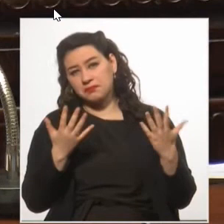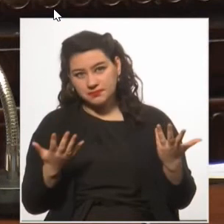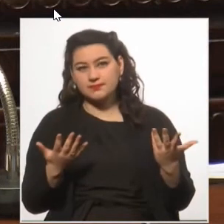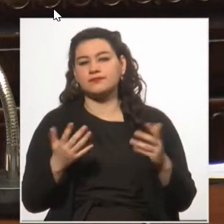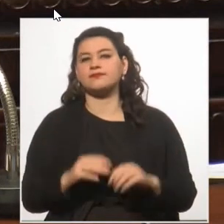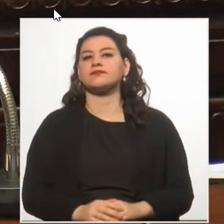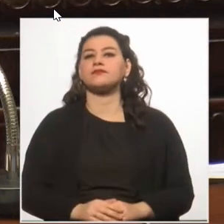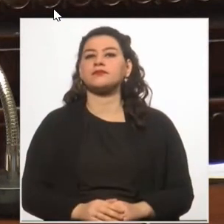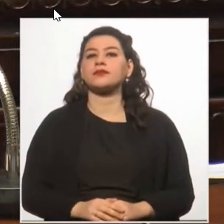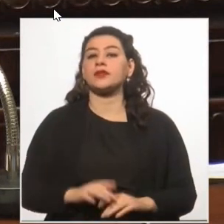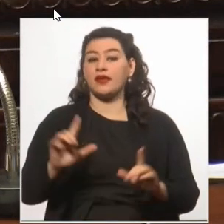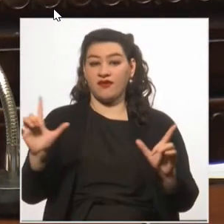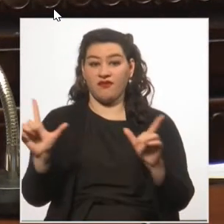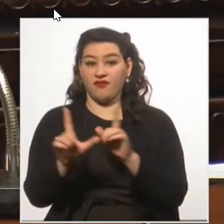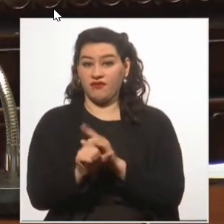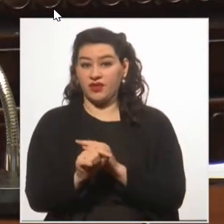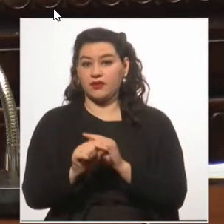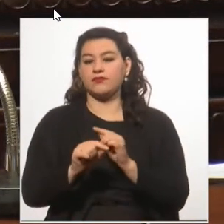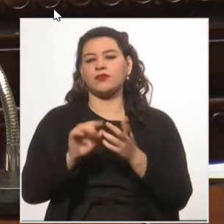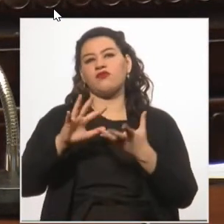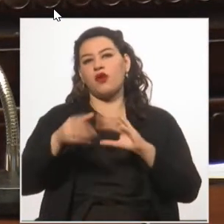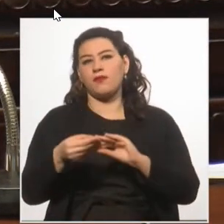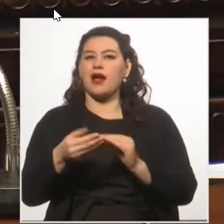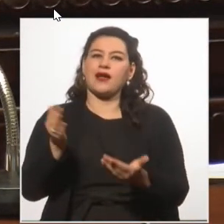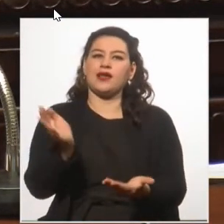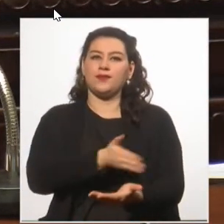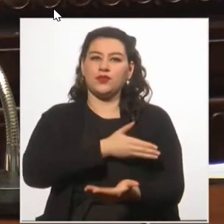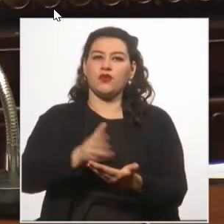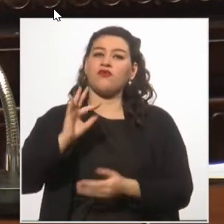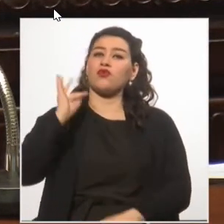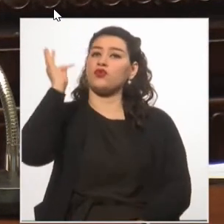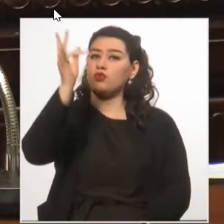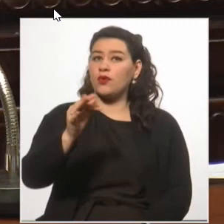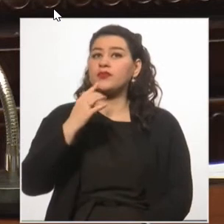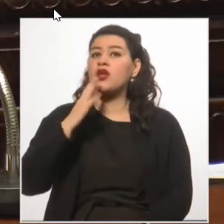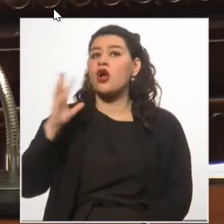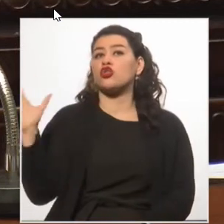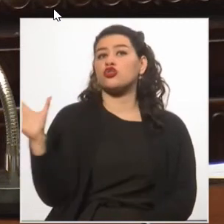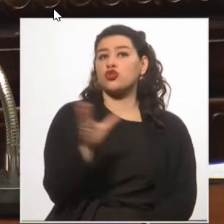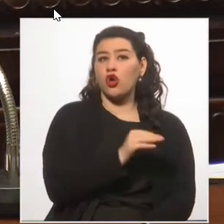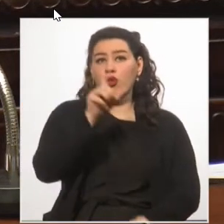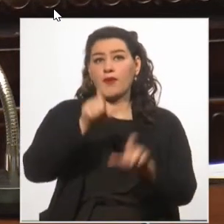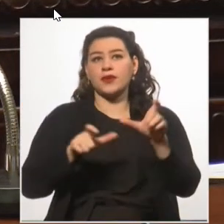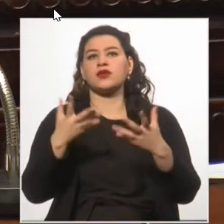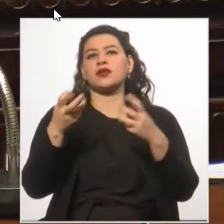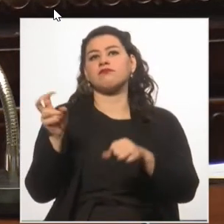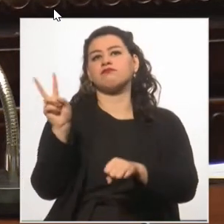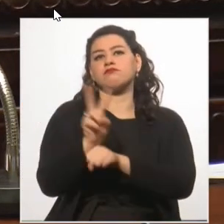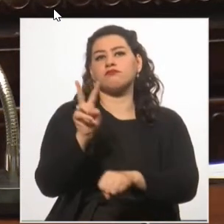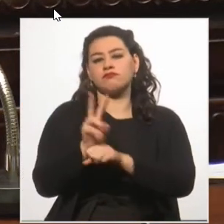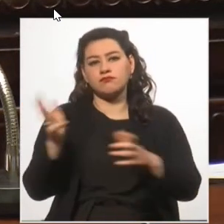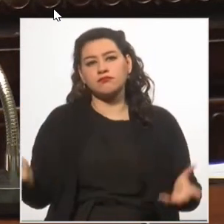Próspero termina con un himno al futuro. Todo el que se consagra a propagar y defender en